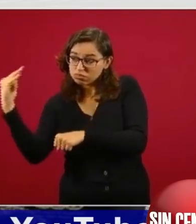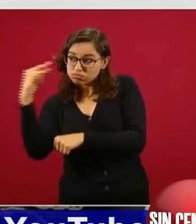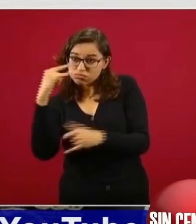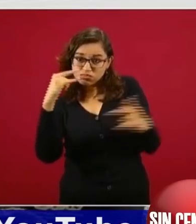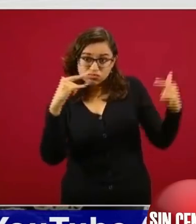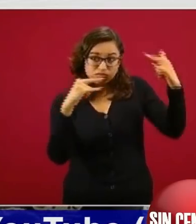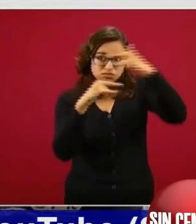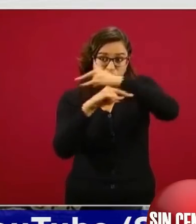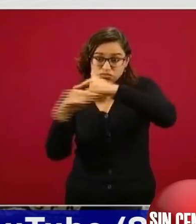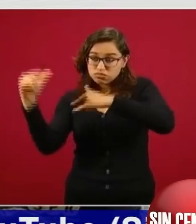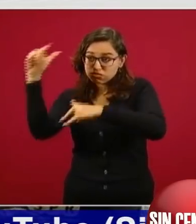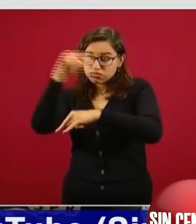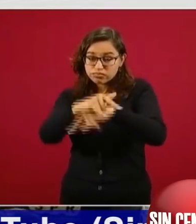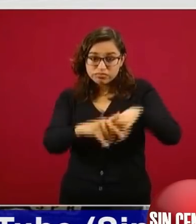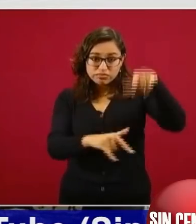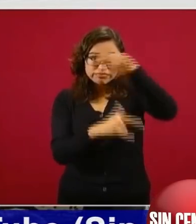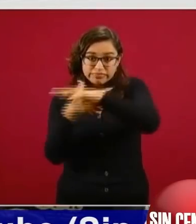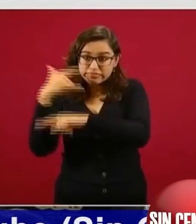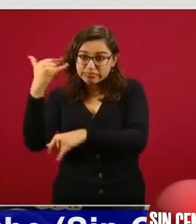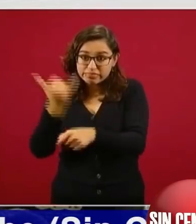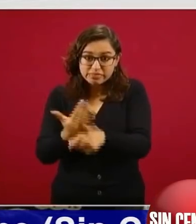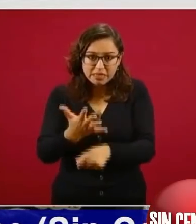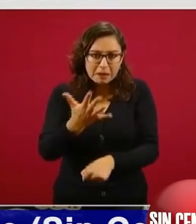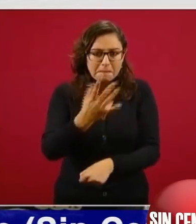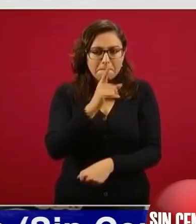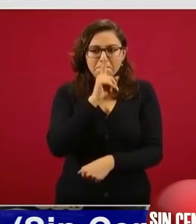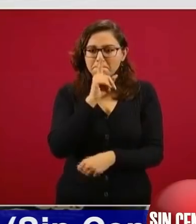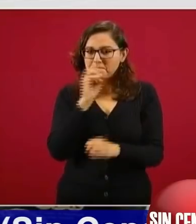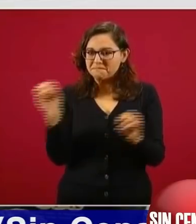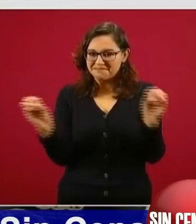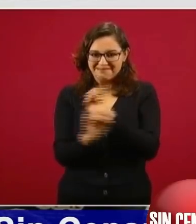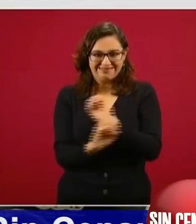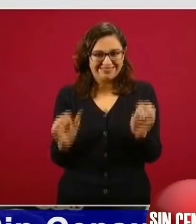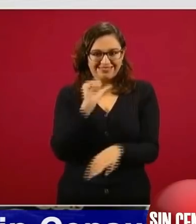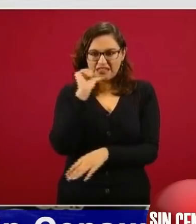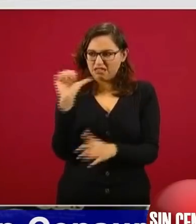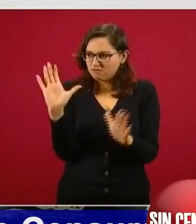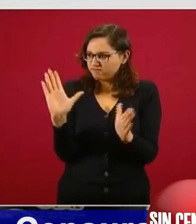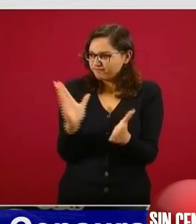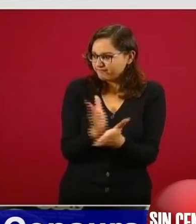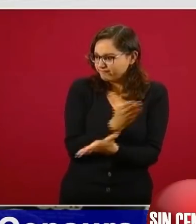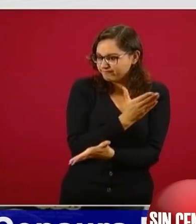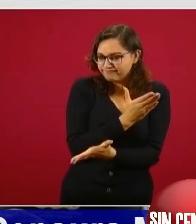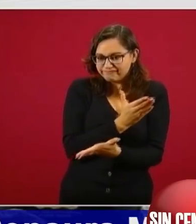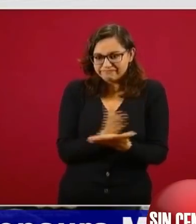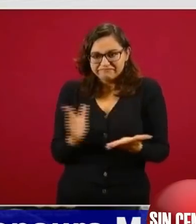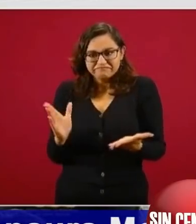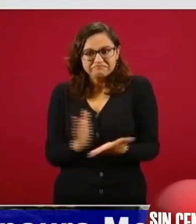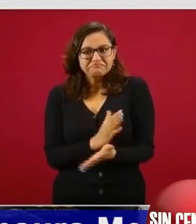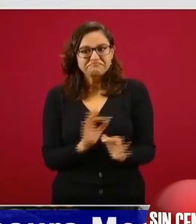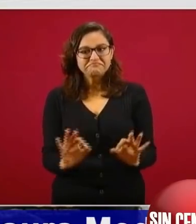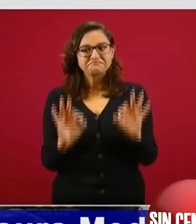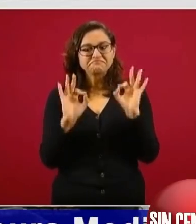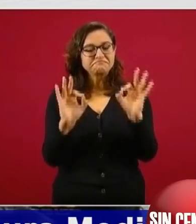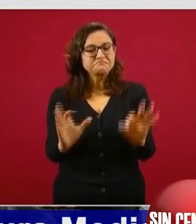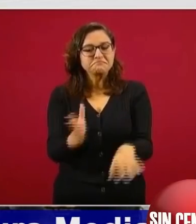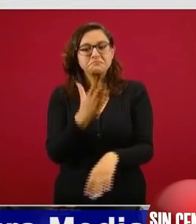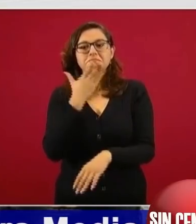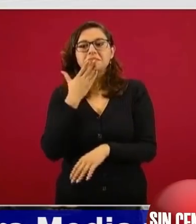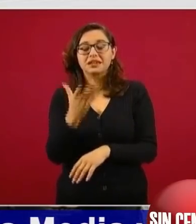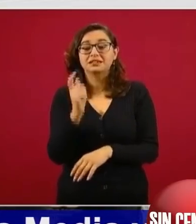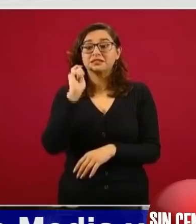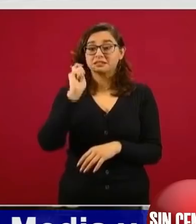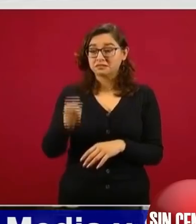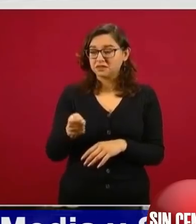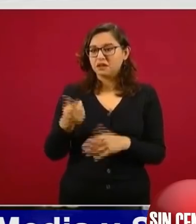los espacios aéreos. Están perfectamente definidas las separaciones, de manera que además esto hace mucho más segura la